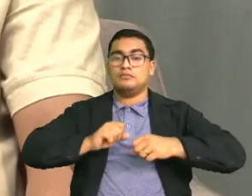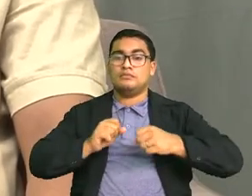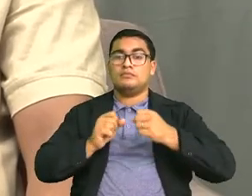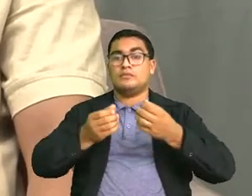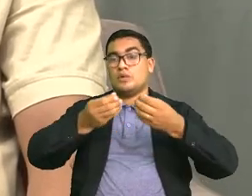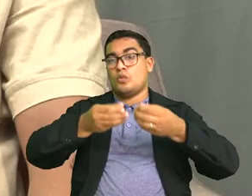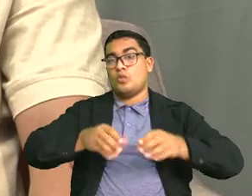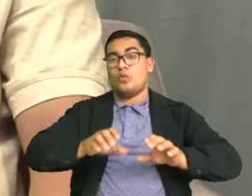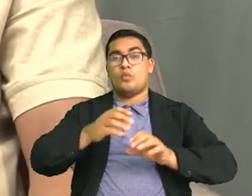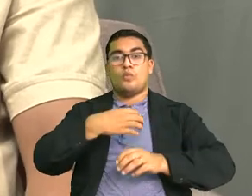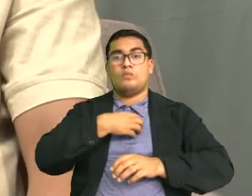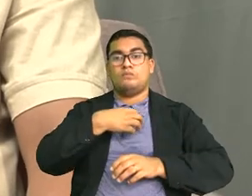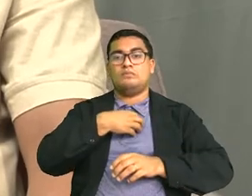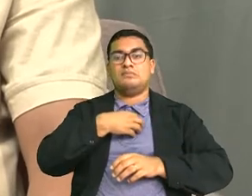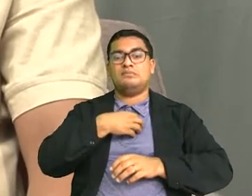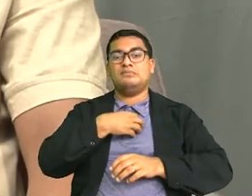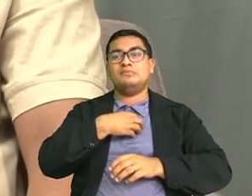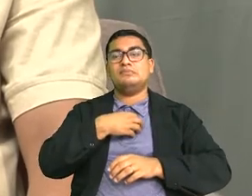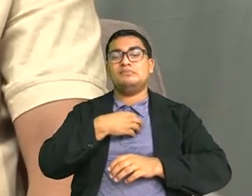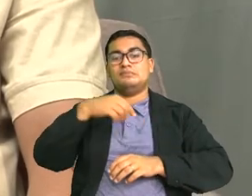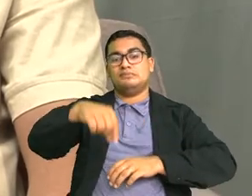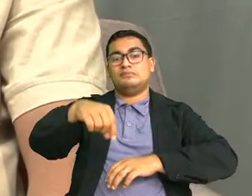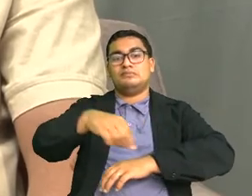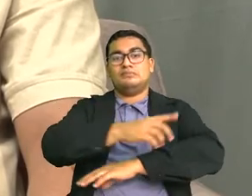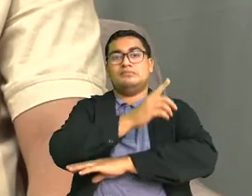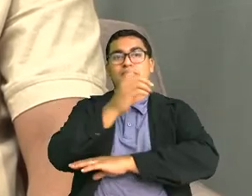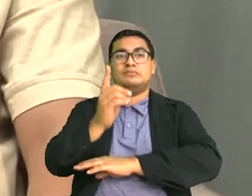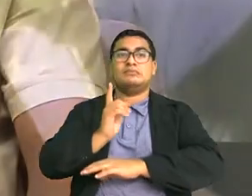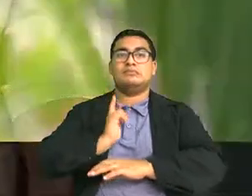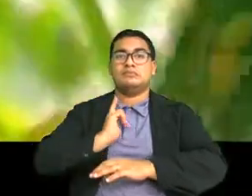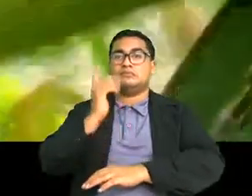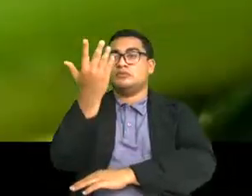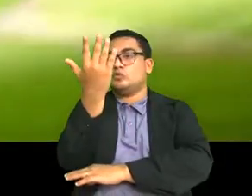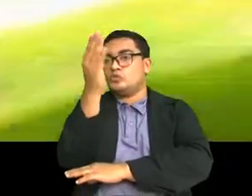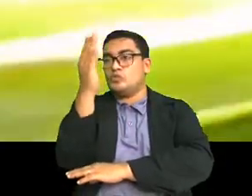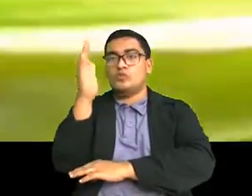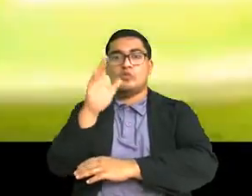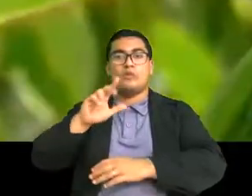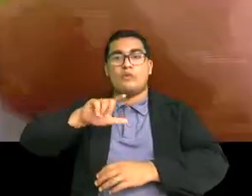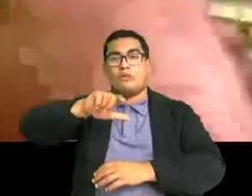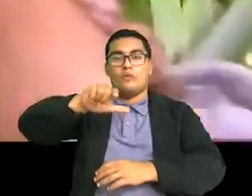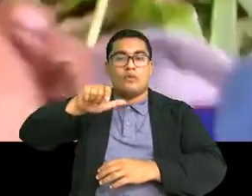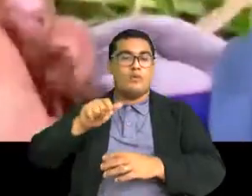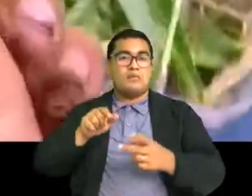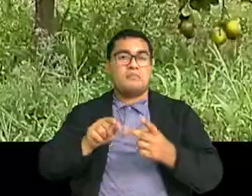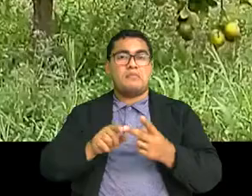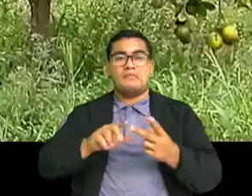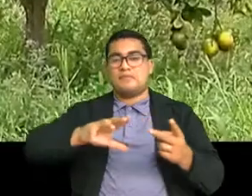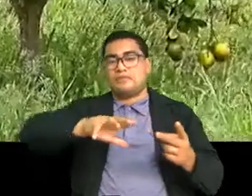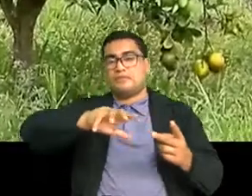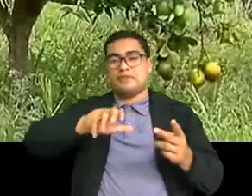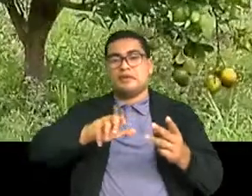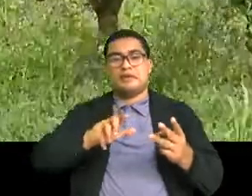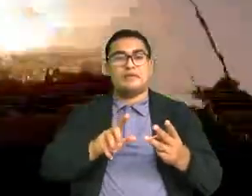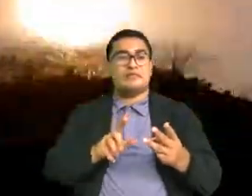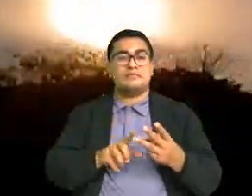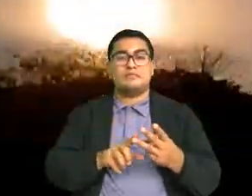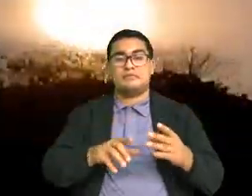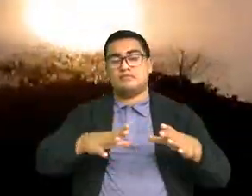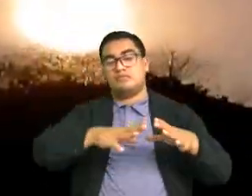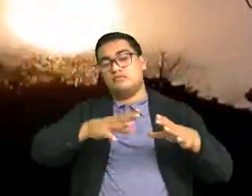hoy en día tienen una parcela lista de cítricos de limones naranjas naranja gris tienen una parcelita de papaya